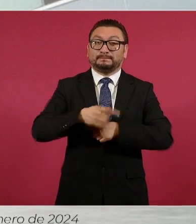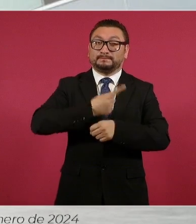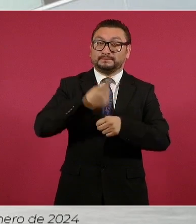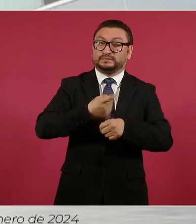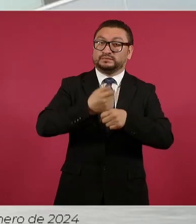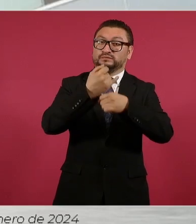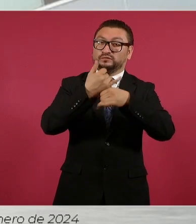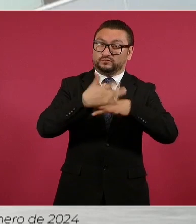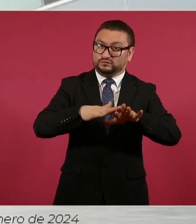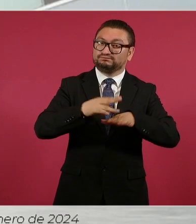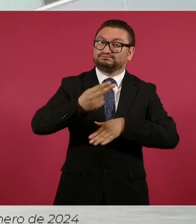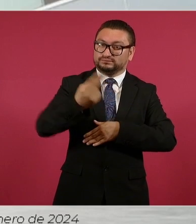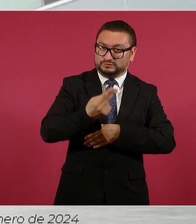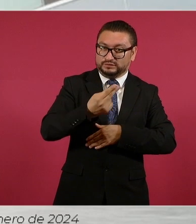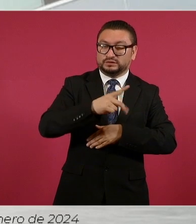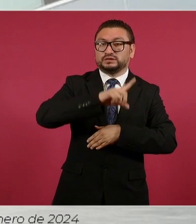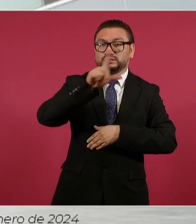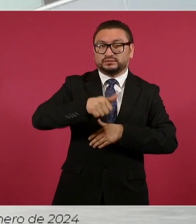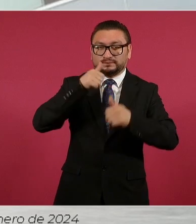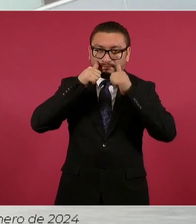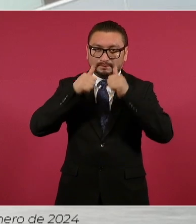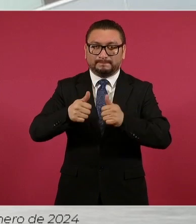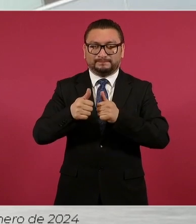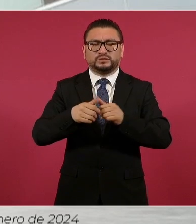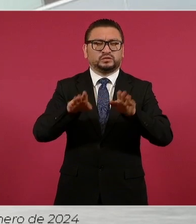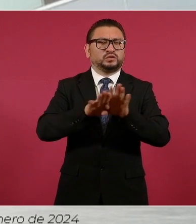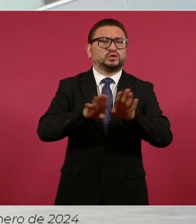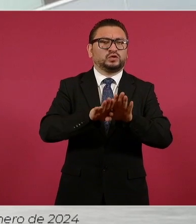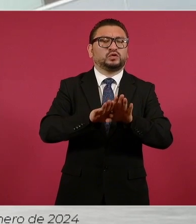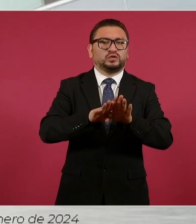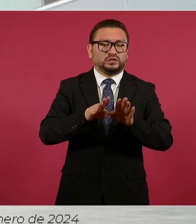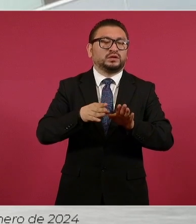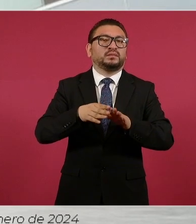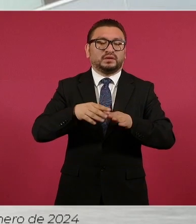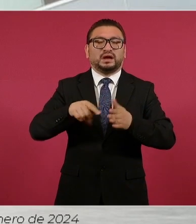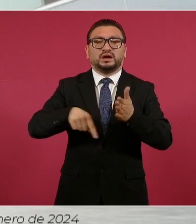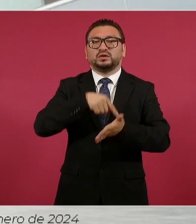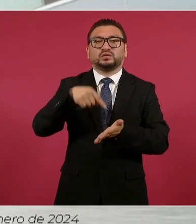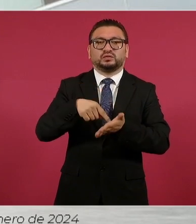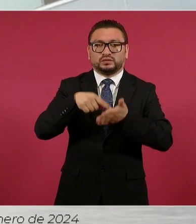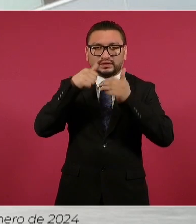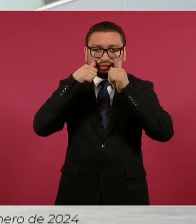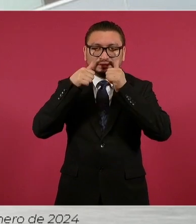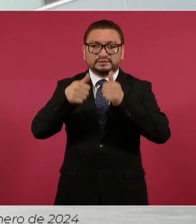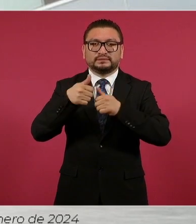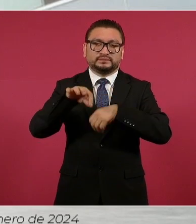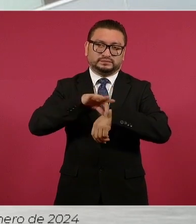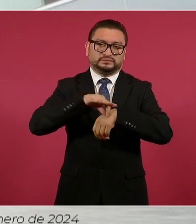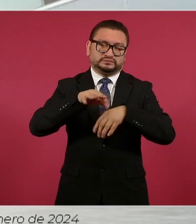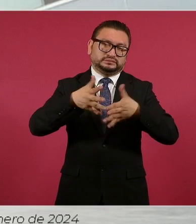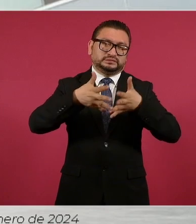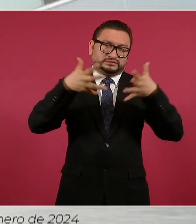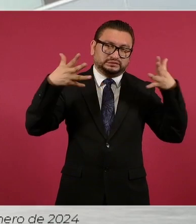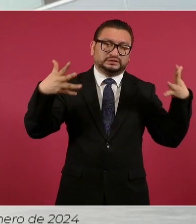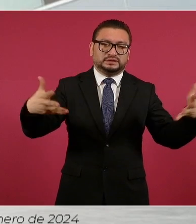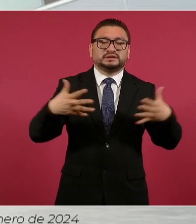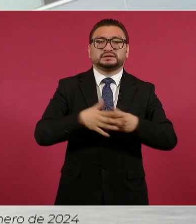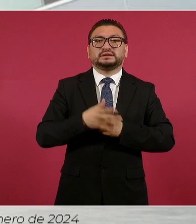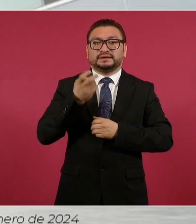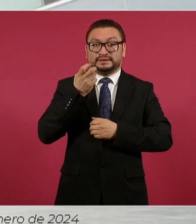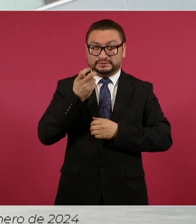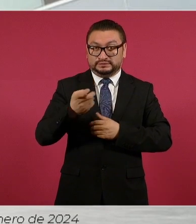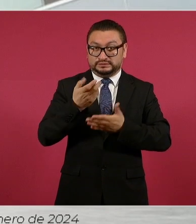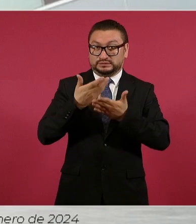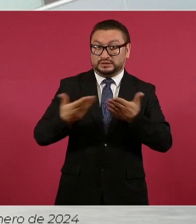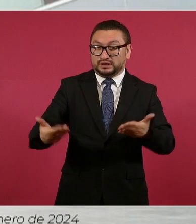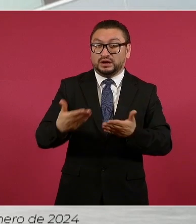información para poder atenderla. ¿Cómo lo hacemos? A través de un centro de atención para la megafarmacia, el cual al día de la